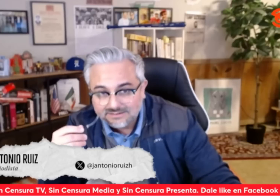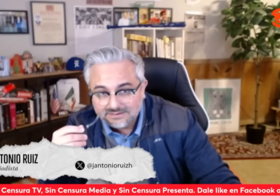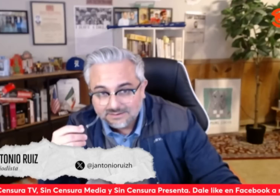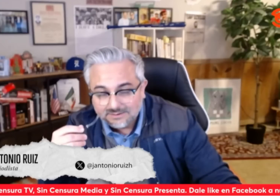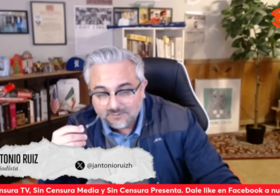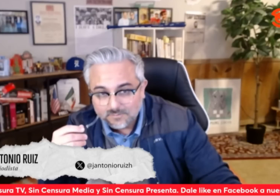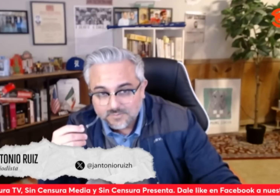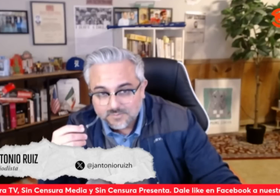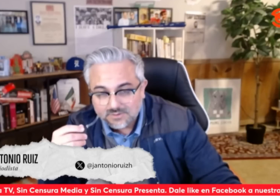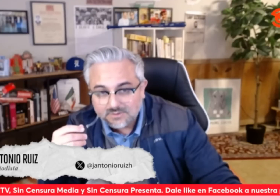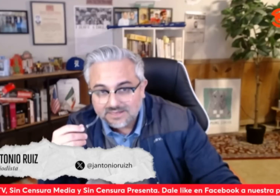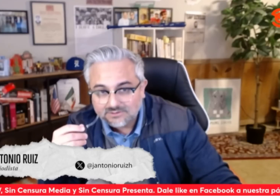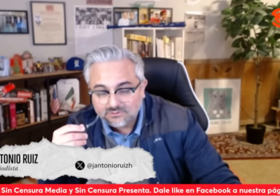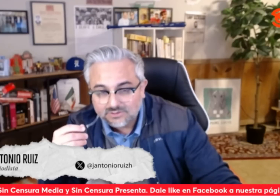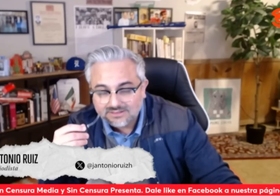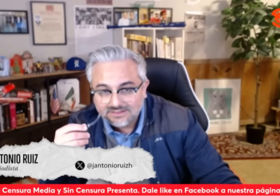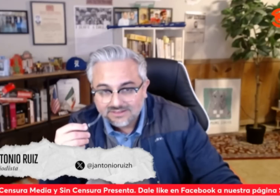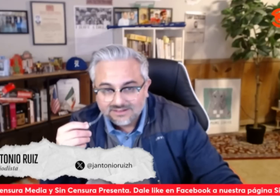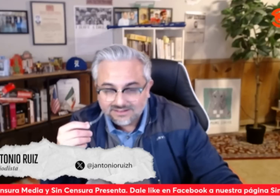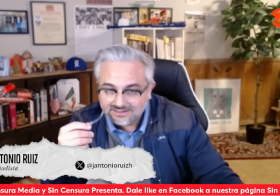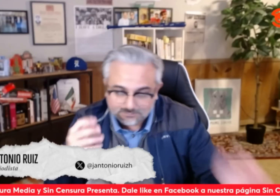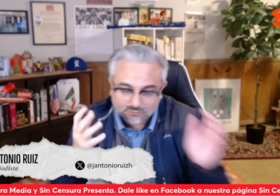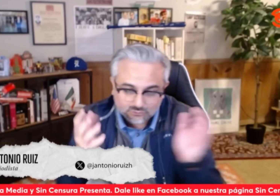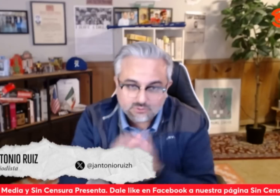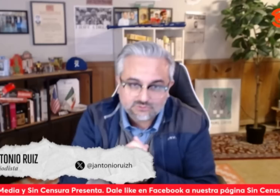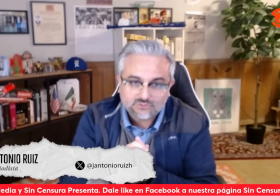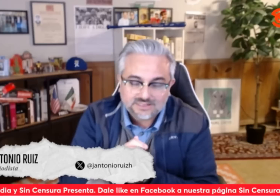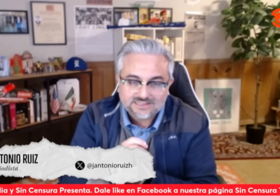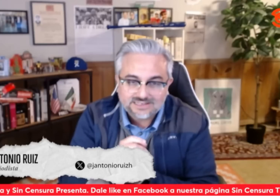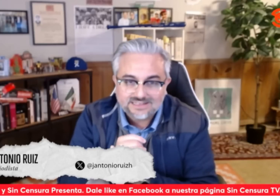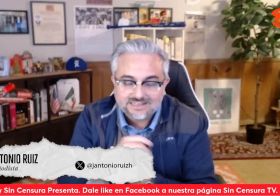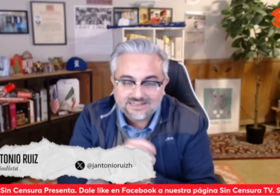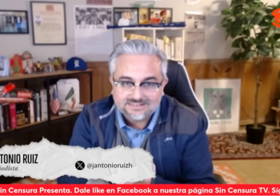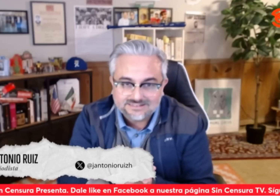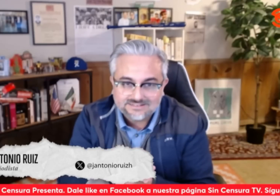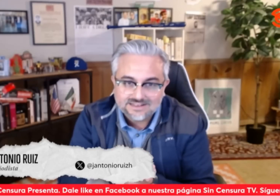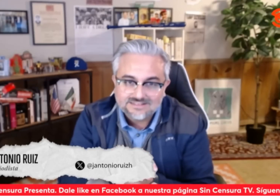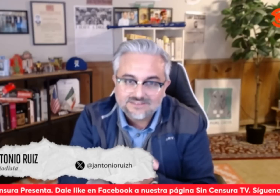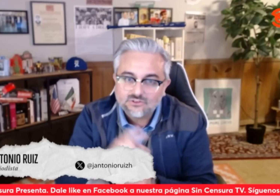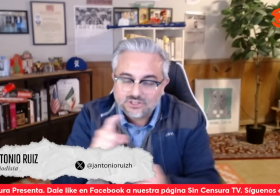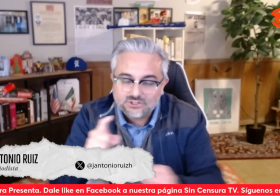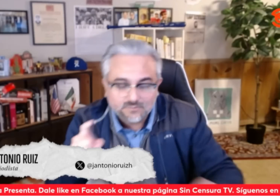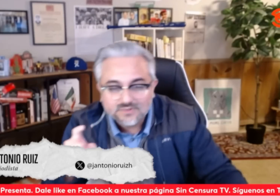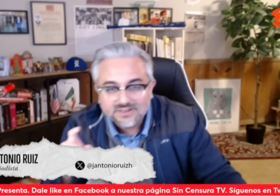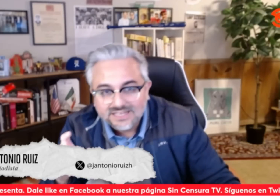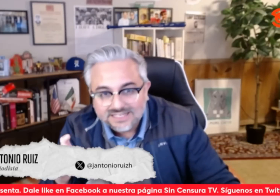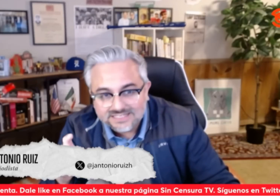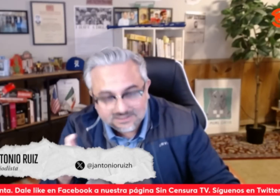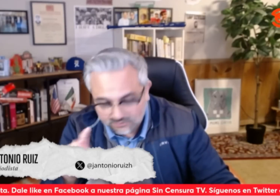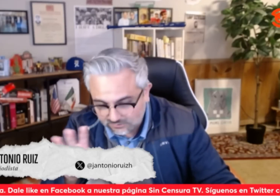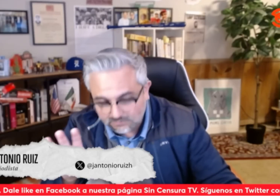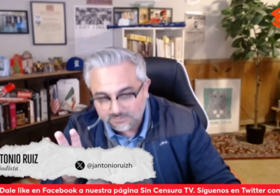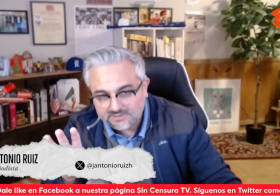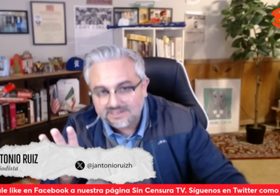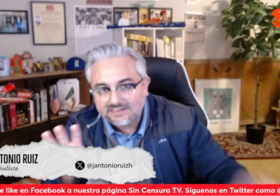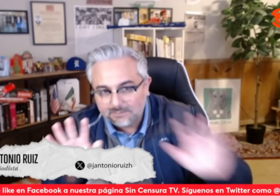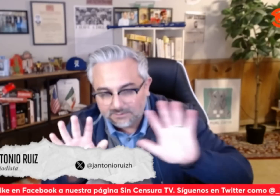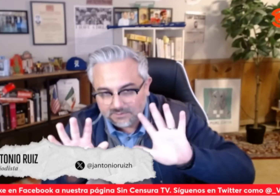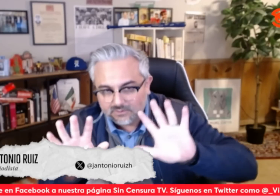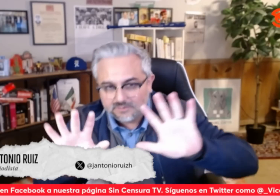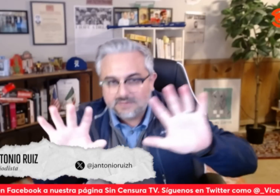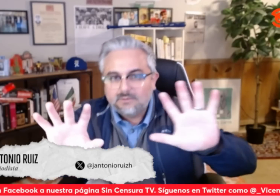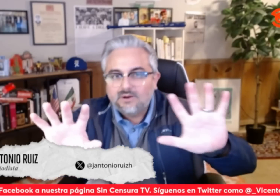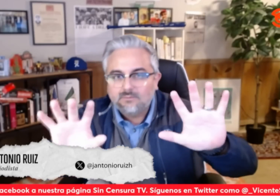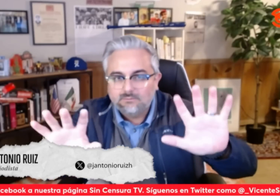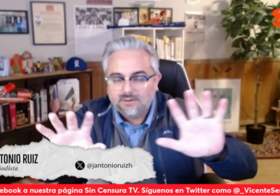hacer, ¿no? Imagínese usted. Por supuesto que tiene que analizarse hasta el cansancio. De hecho, y ahorita se lo vamos a presentar, nada más le